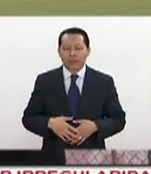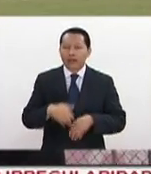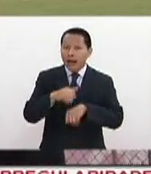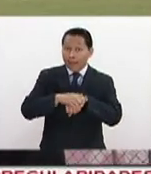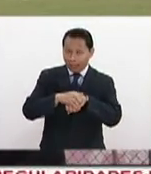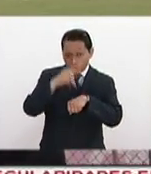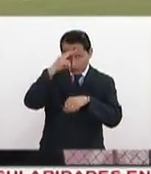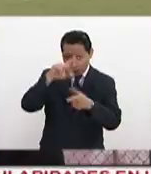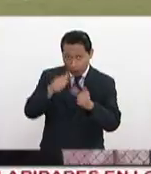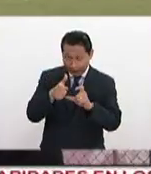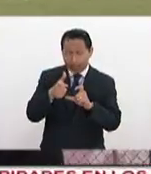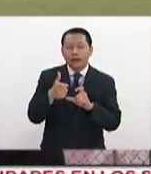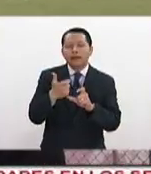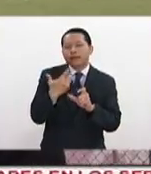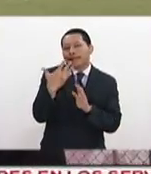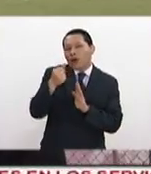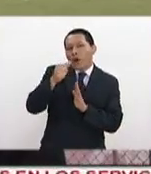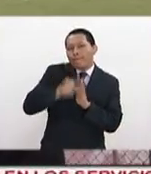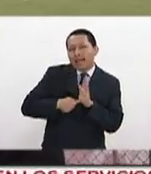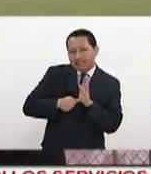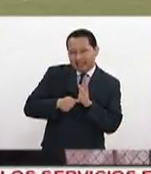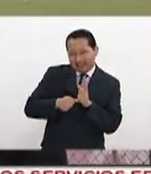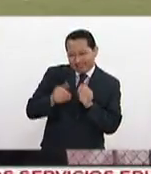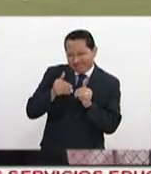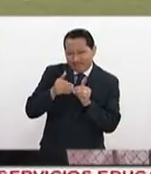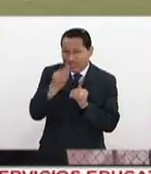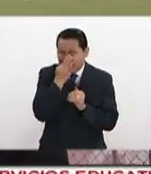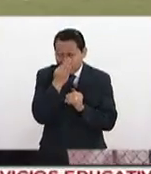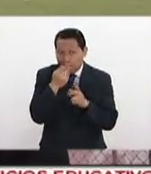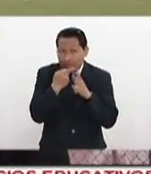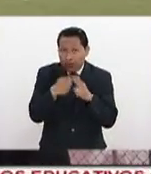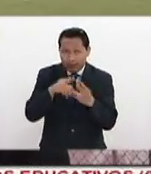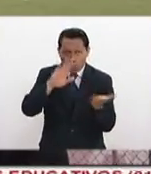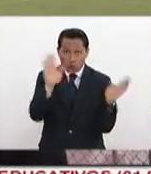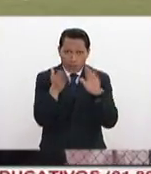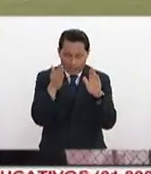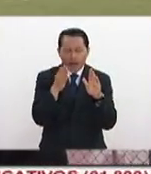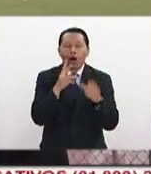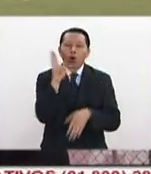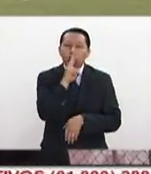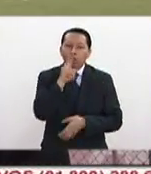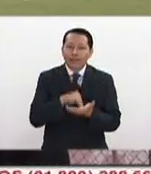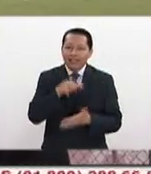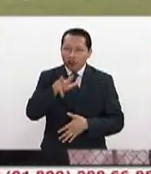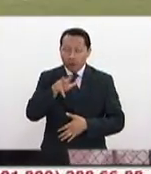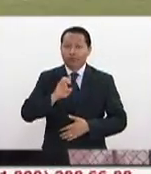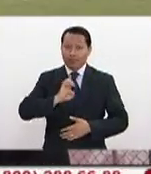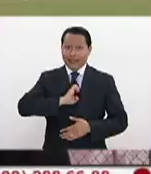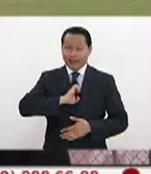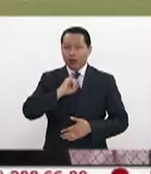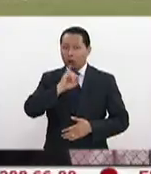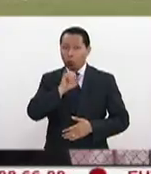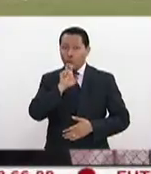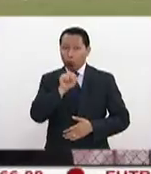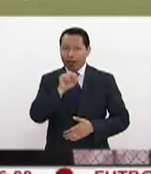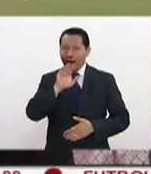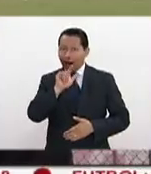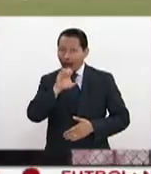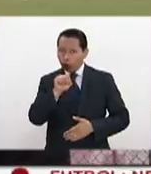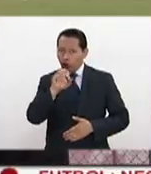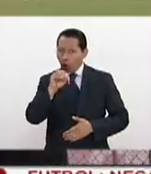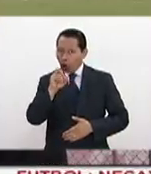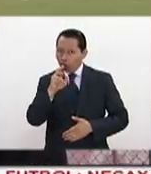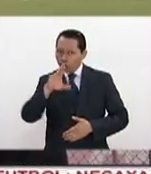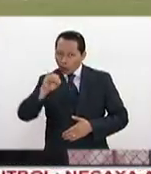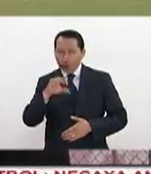Amigos de México al Día, 5 meses de que inicie el Mundial de Rusia 2018, el técnico Juan Carlos Osorio dio a conocer la primera lista del año